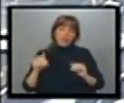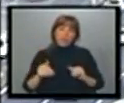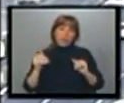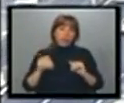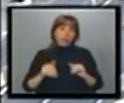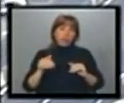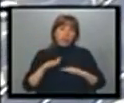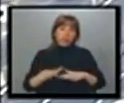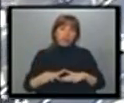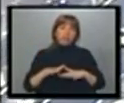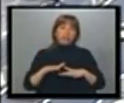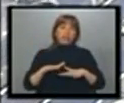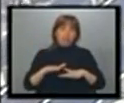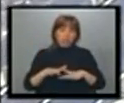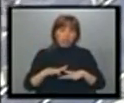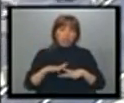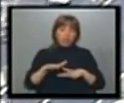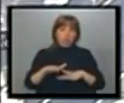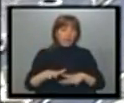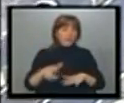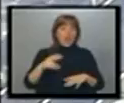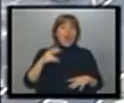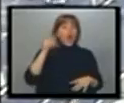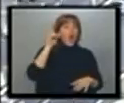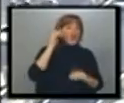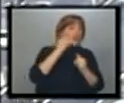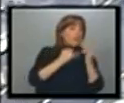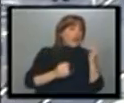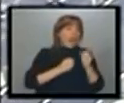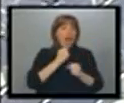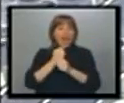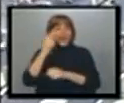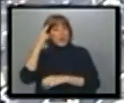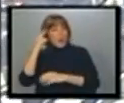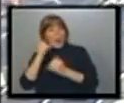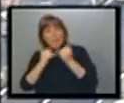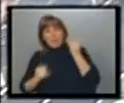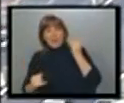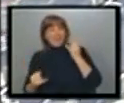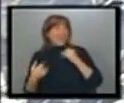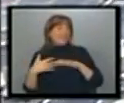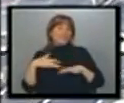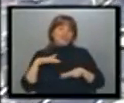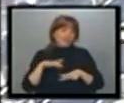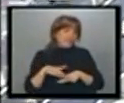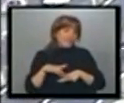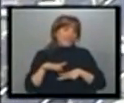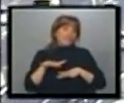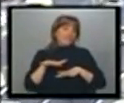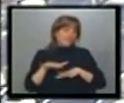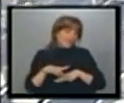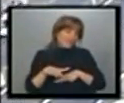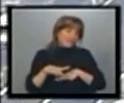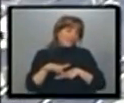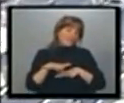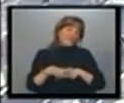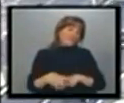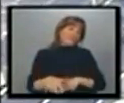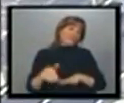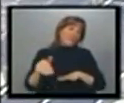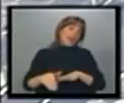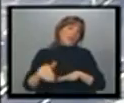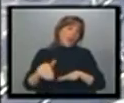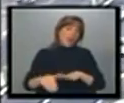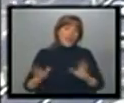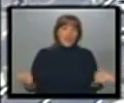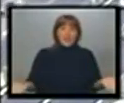las 8:30 y 9:30 de la mañana, la mayoría de los automovilistas llegan a la ciudad de Buenos Aires. Bueno, el resto afortunadamente,